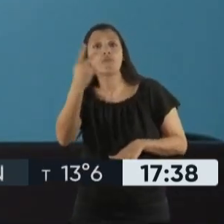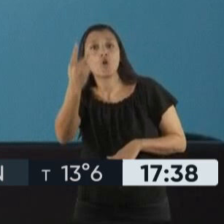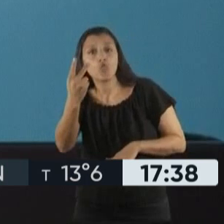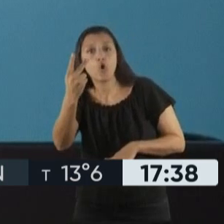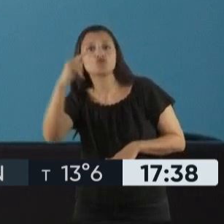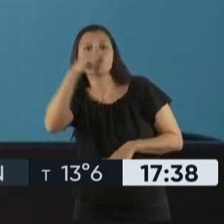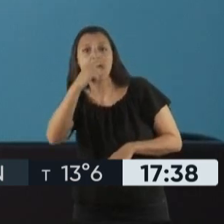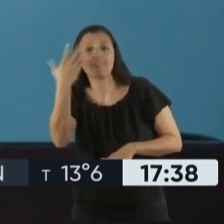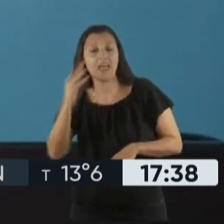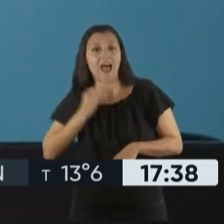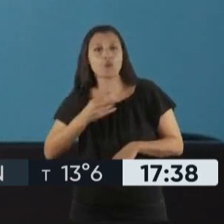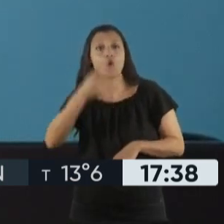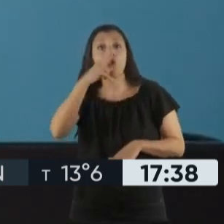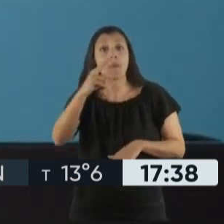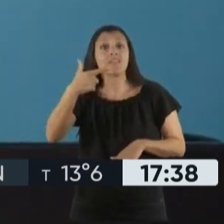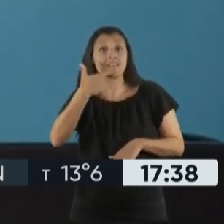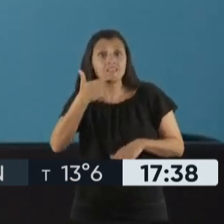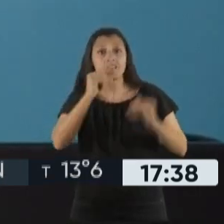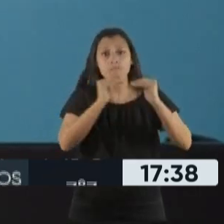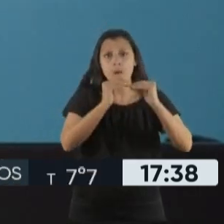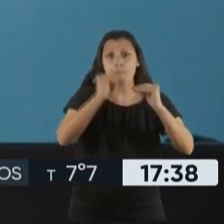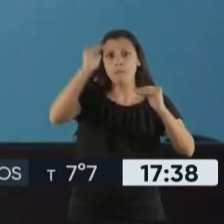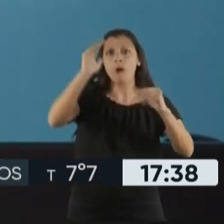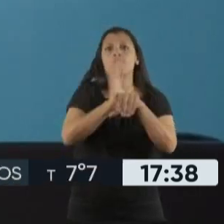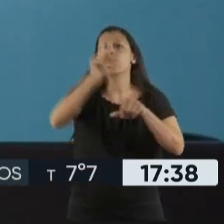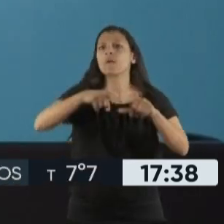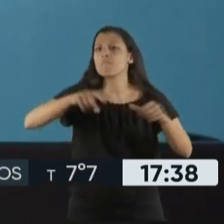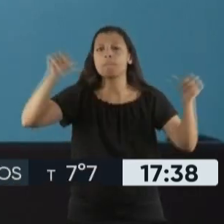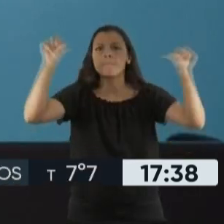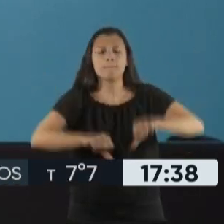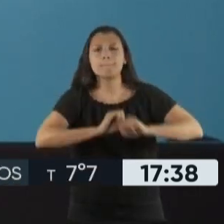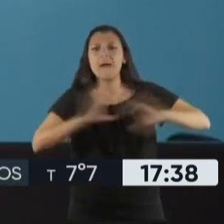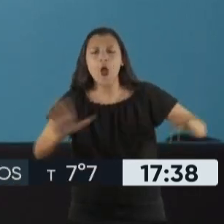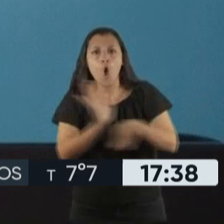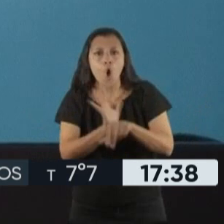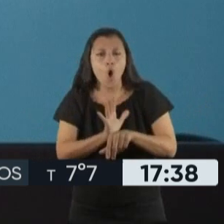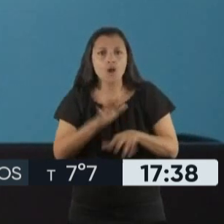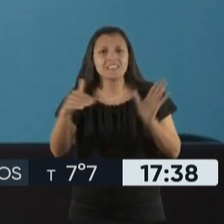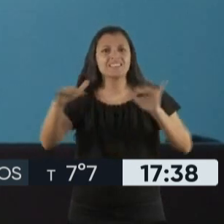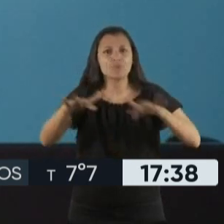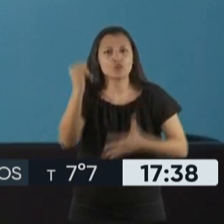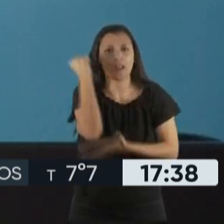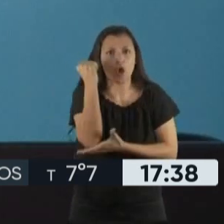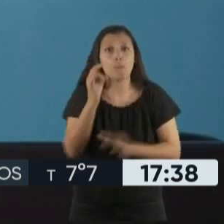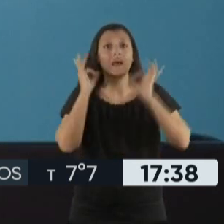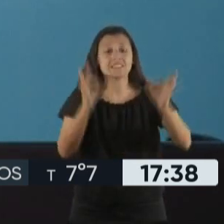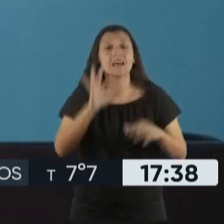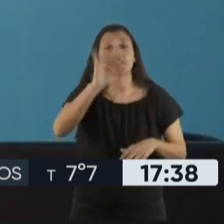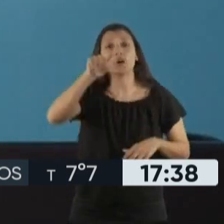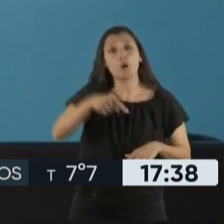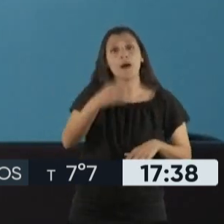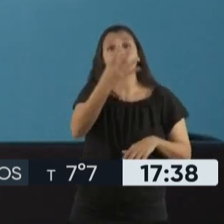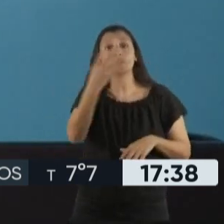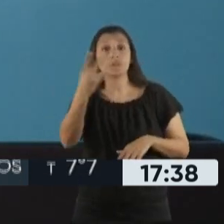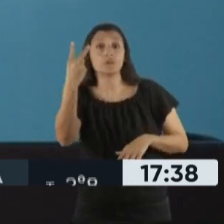0,427 en el 2017, cuanto más alto, peor es la distribución de los ingresos, y había llegado al 0,442 en